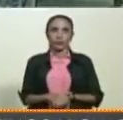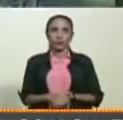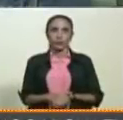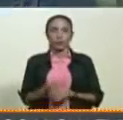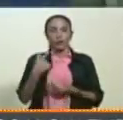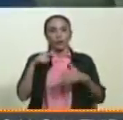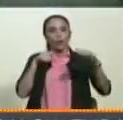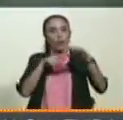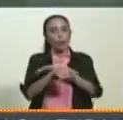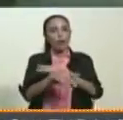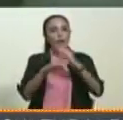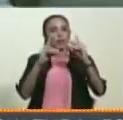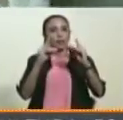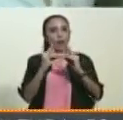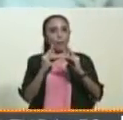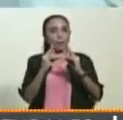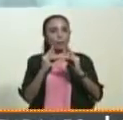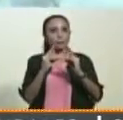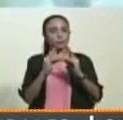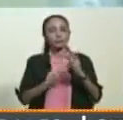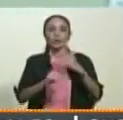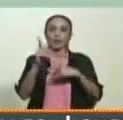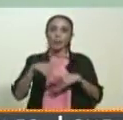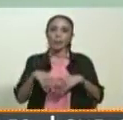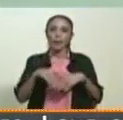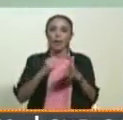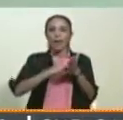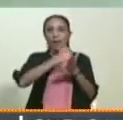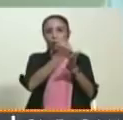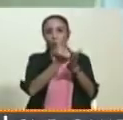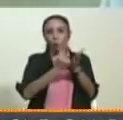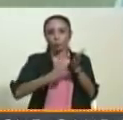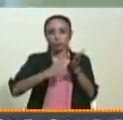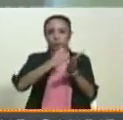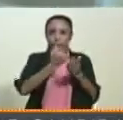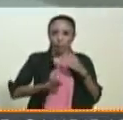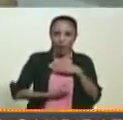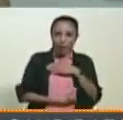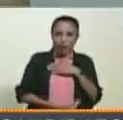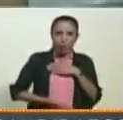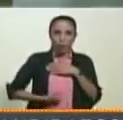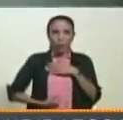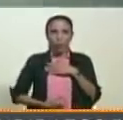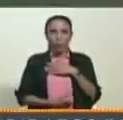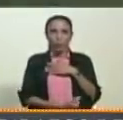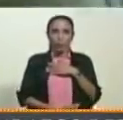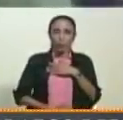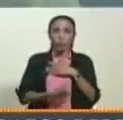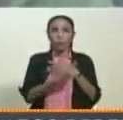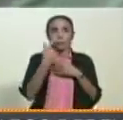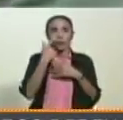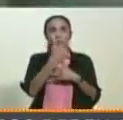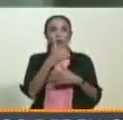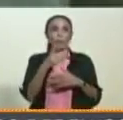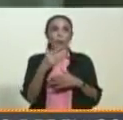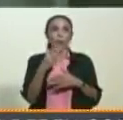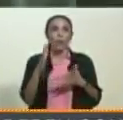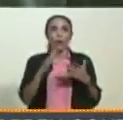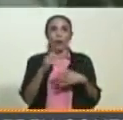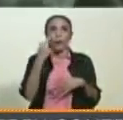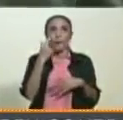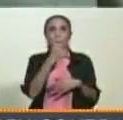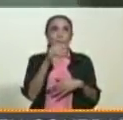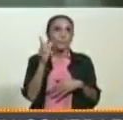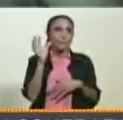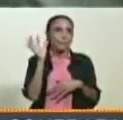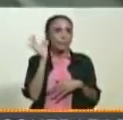a una de las salas de ecografía que tenemos a una de nuestras próximas madres. Aquí está la doctora